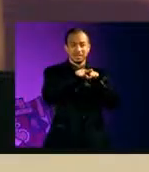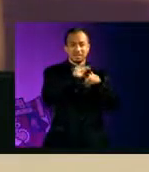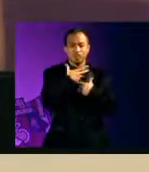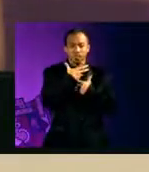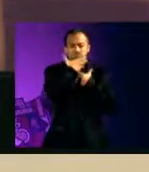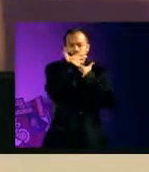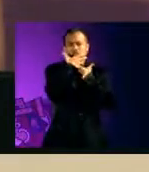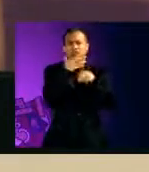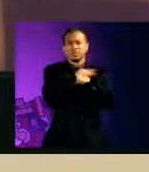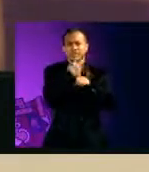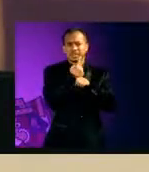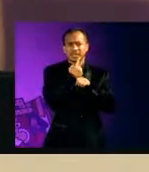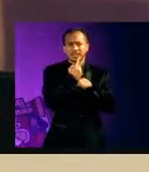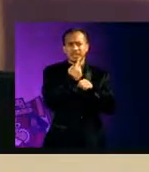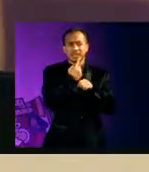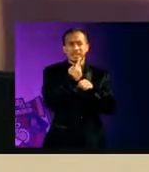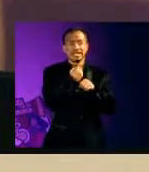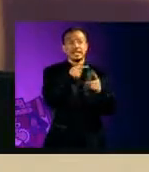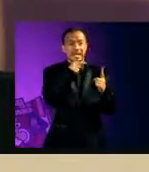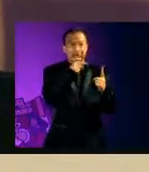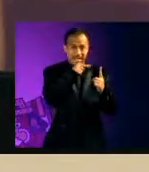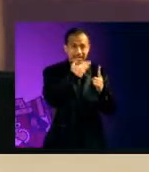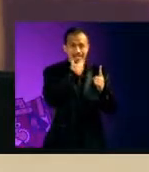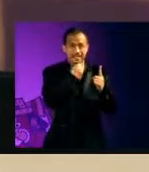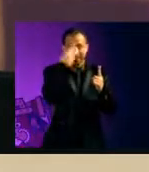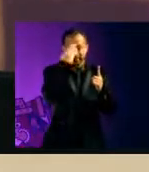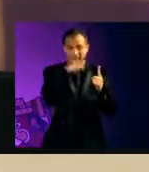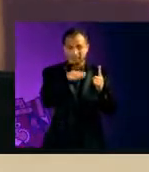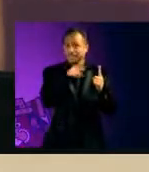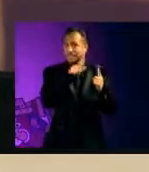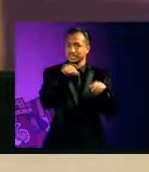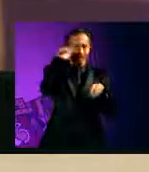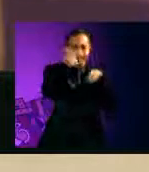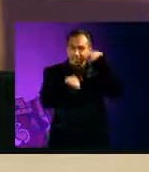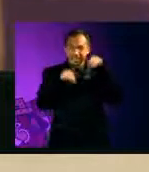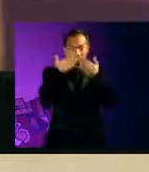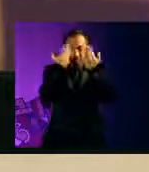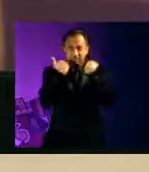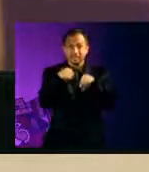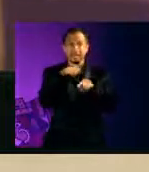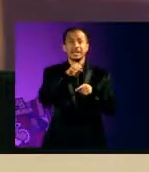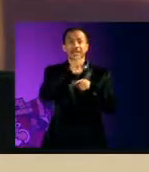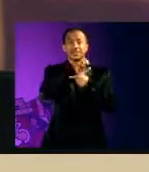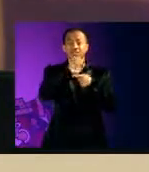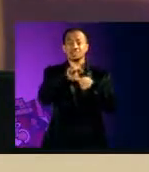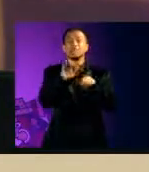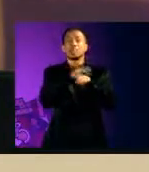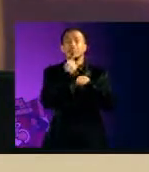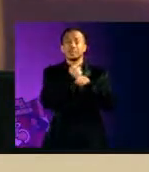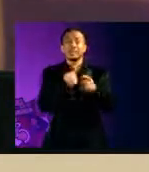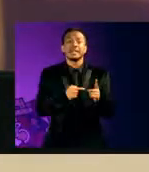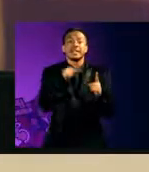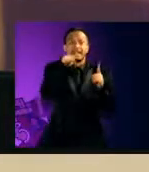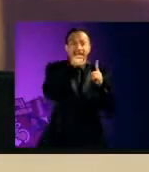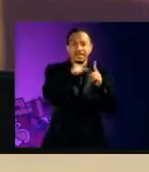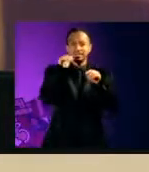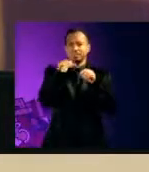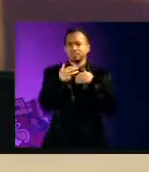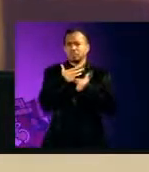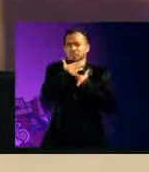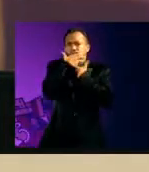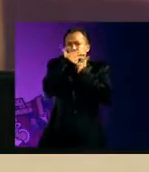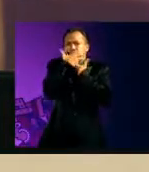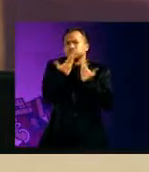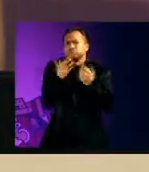porque se metió en un barco si no sabía nadar entonces seguro se suicidó etcétera entonces eso es toda la novela pero el asunto